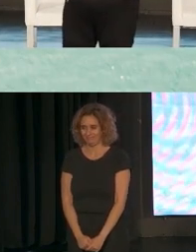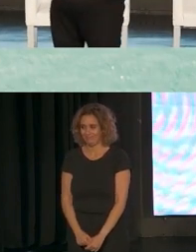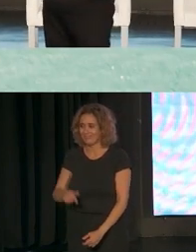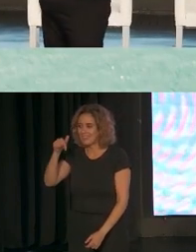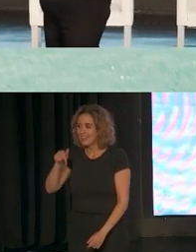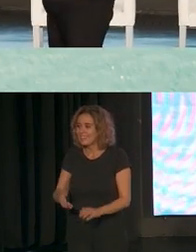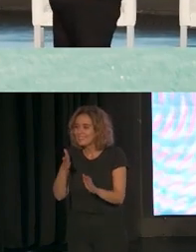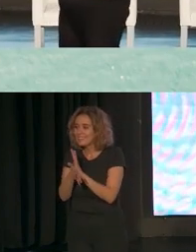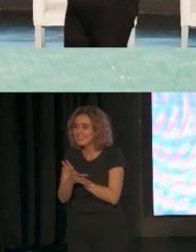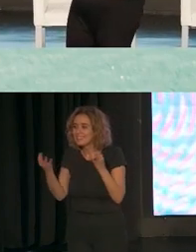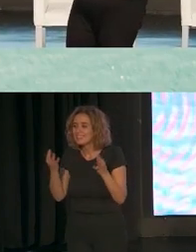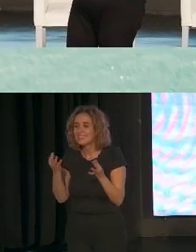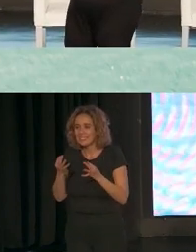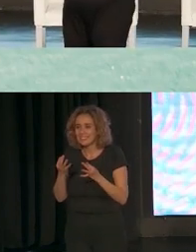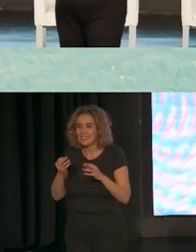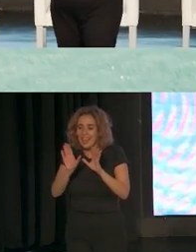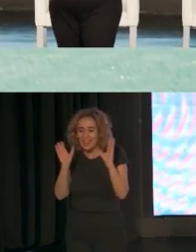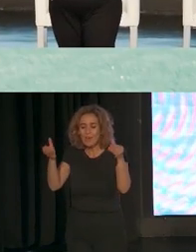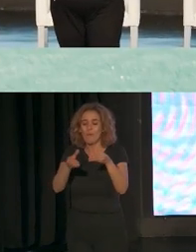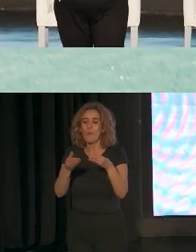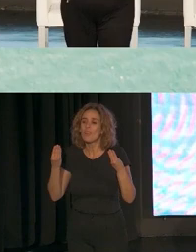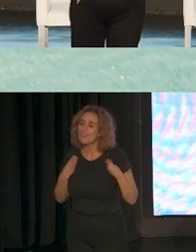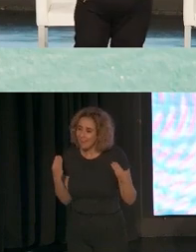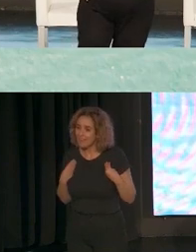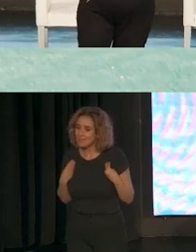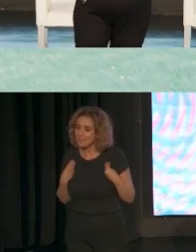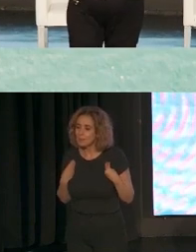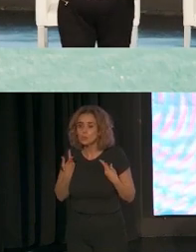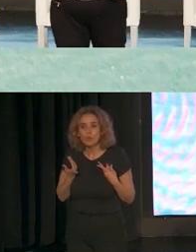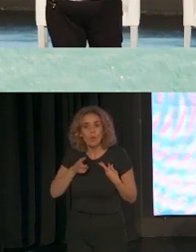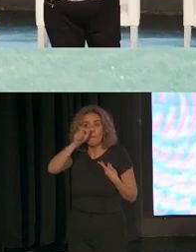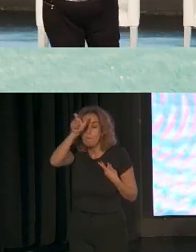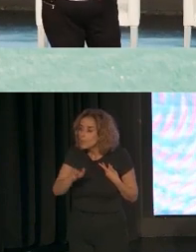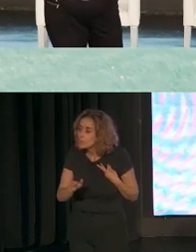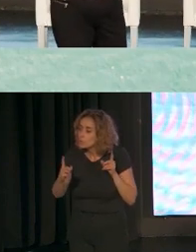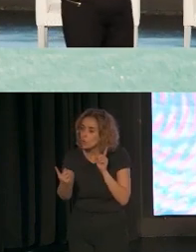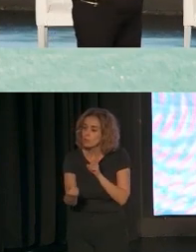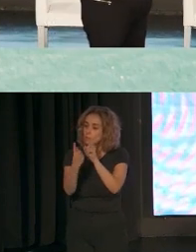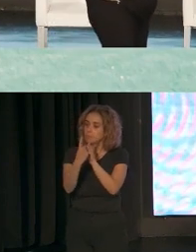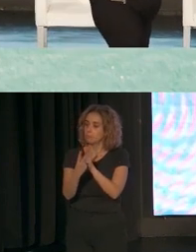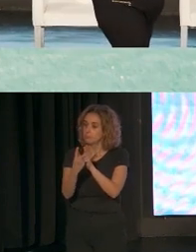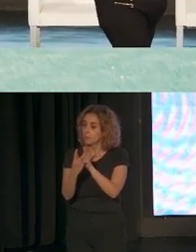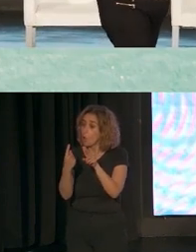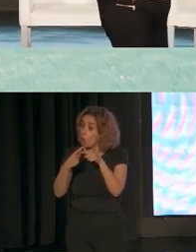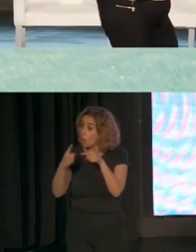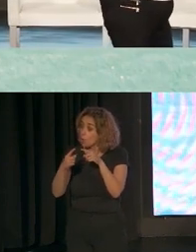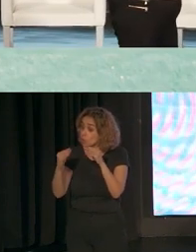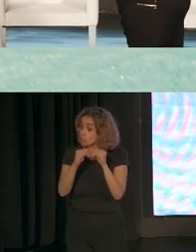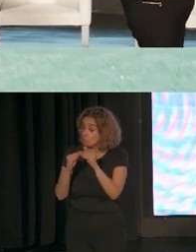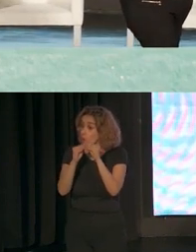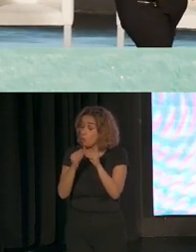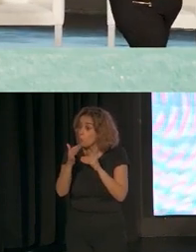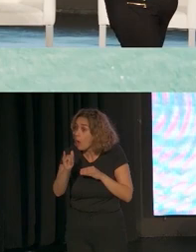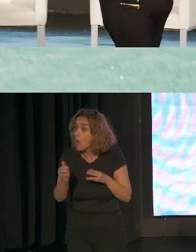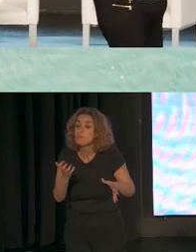esto quiere decir que cuando vivimos en comunidad nos vamos a encontrar con personas con las que tenemos algunas cosas en común